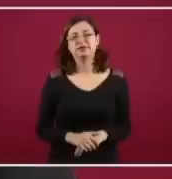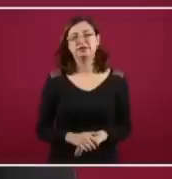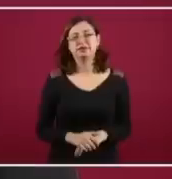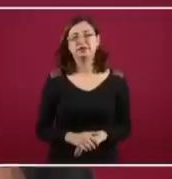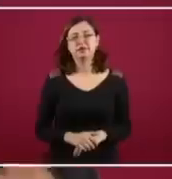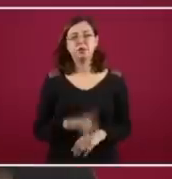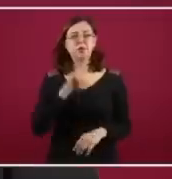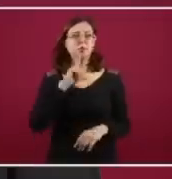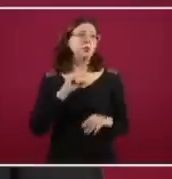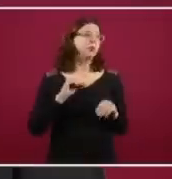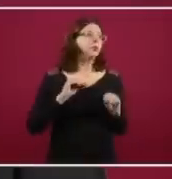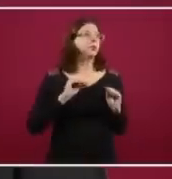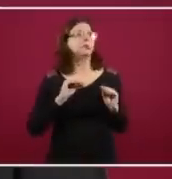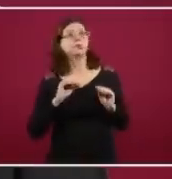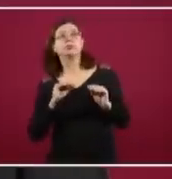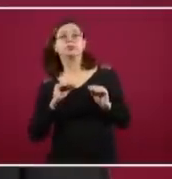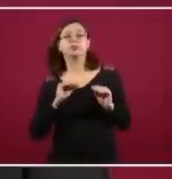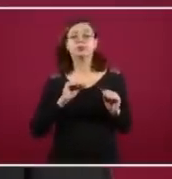Entonces,